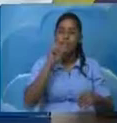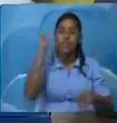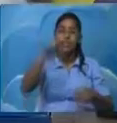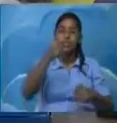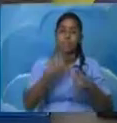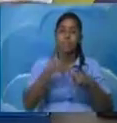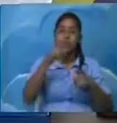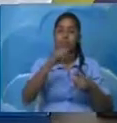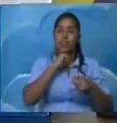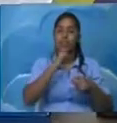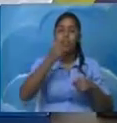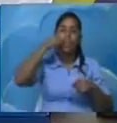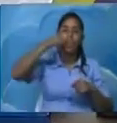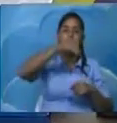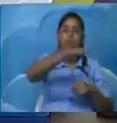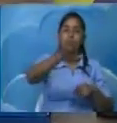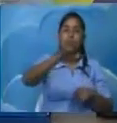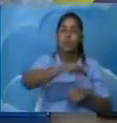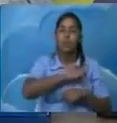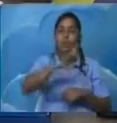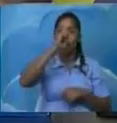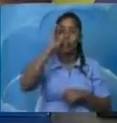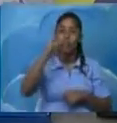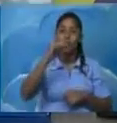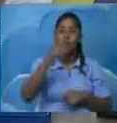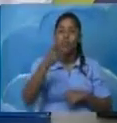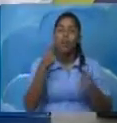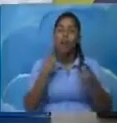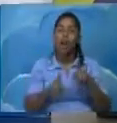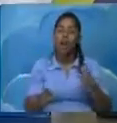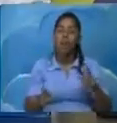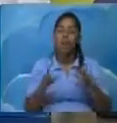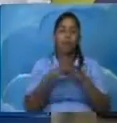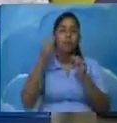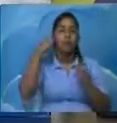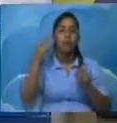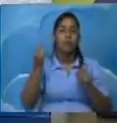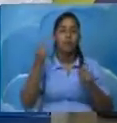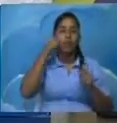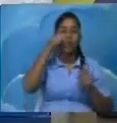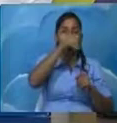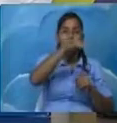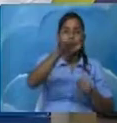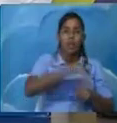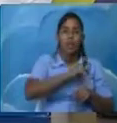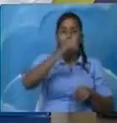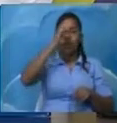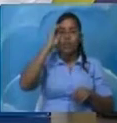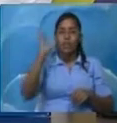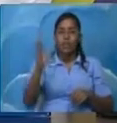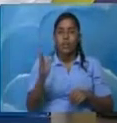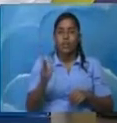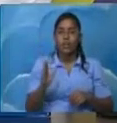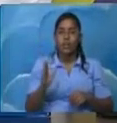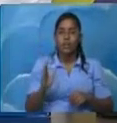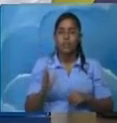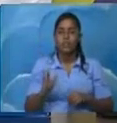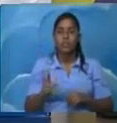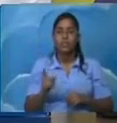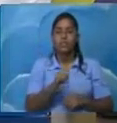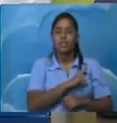que él es del pueblo de Dios. Y hay una excepción para el pueblo de Dios.